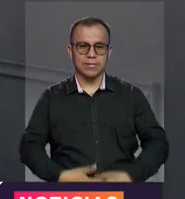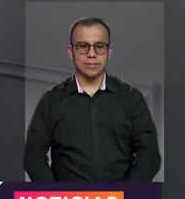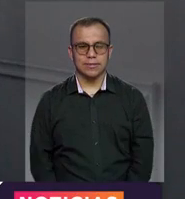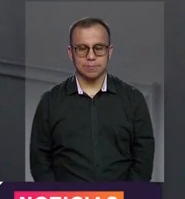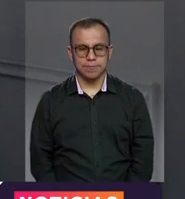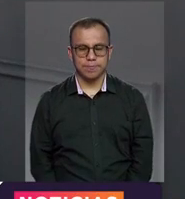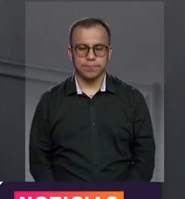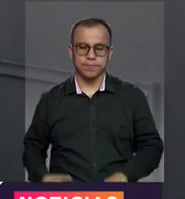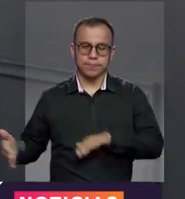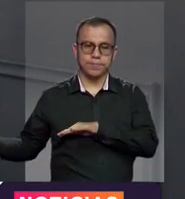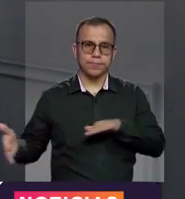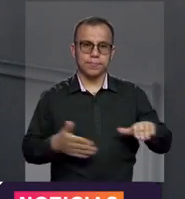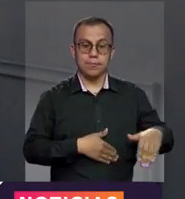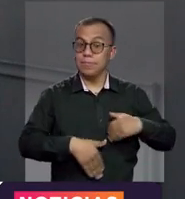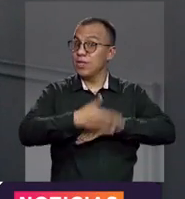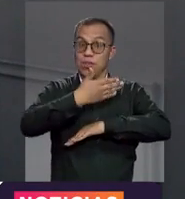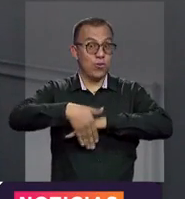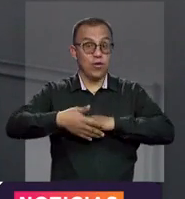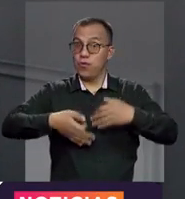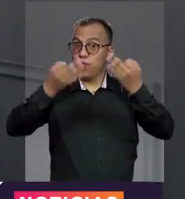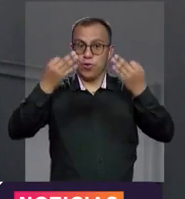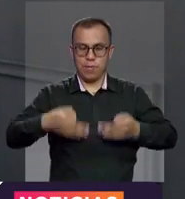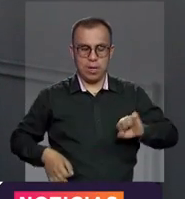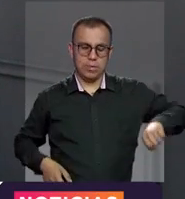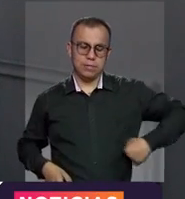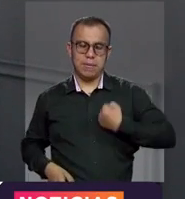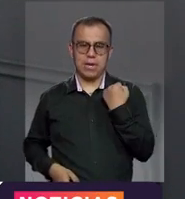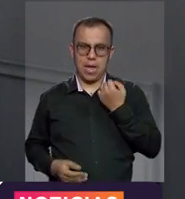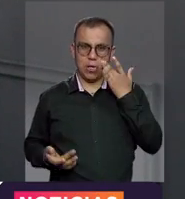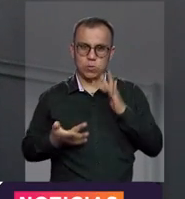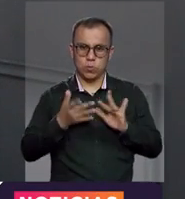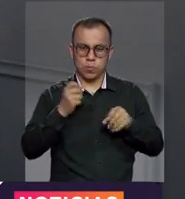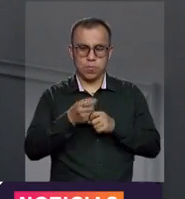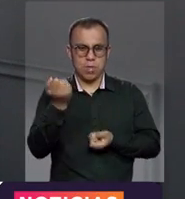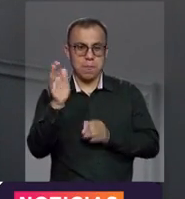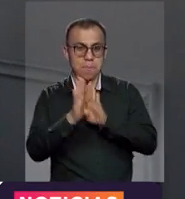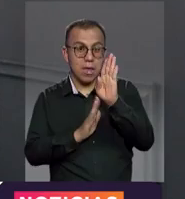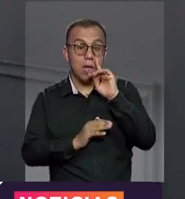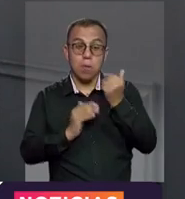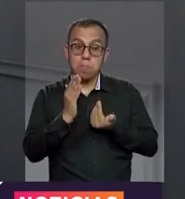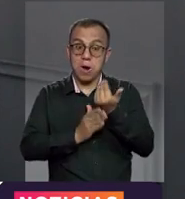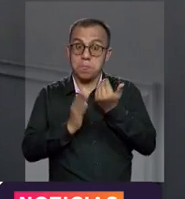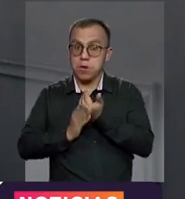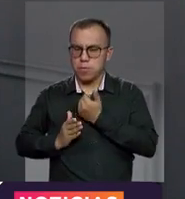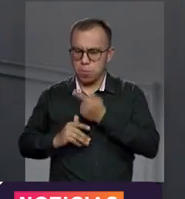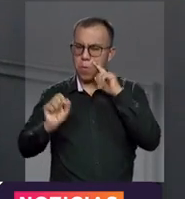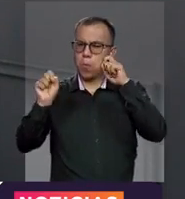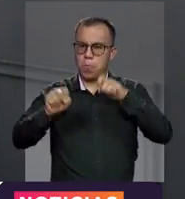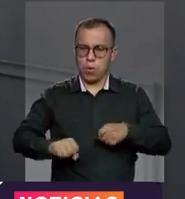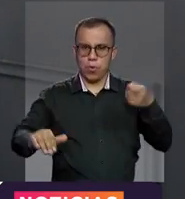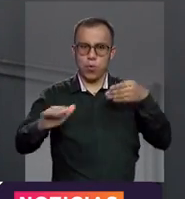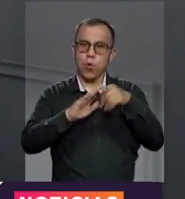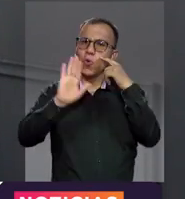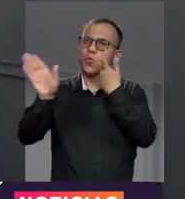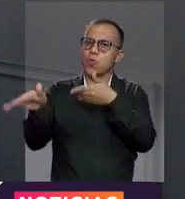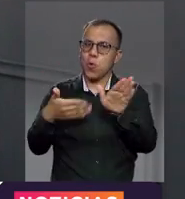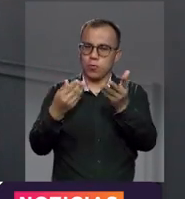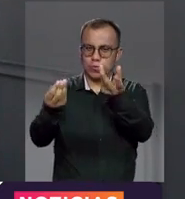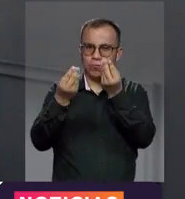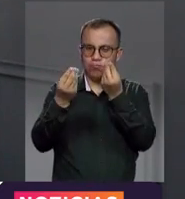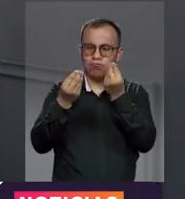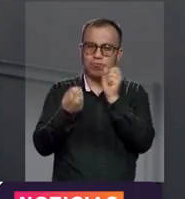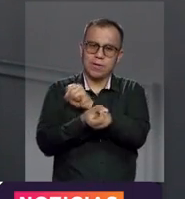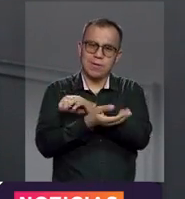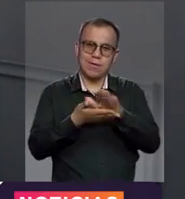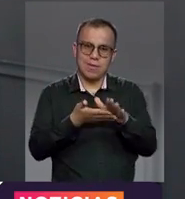Y cerca de 1,000 vendedores informales de las plazas de mercado, comerciantes y emprendedores de Bogotá podrán acceder a cursos virtuales